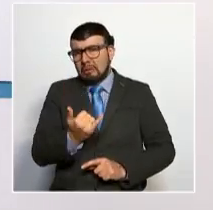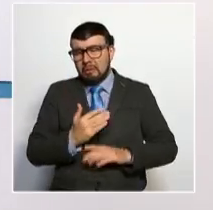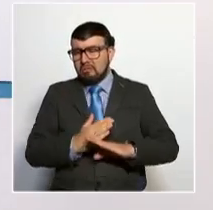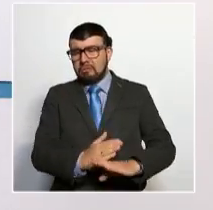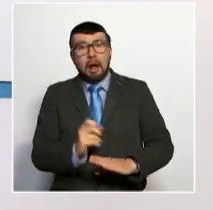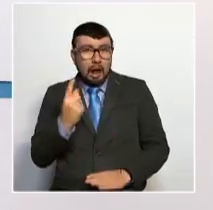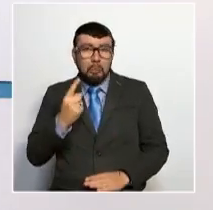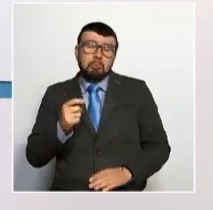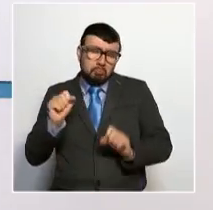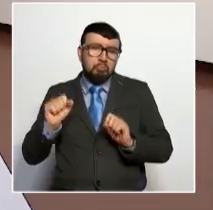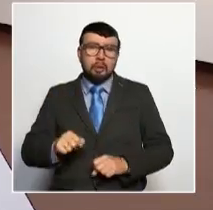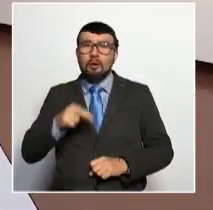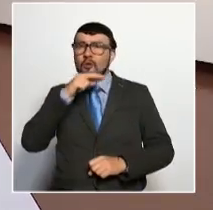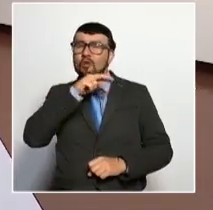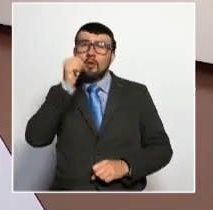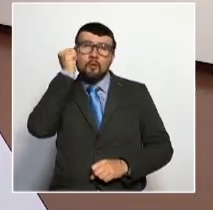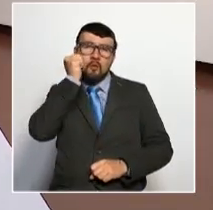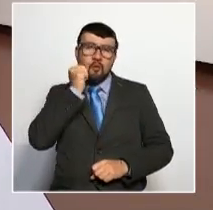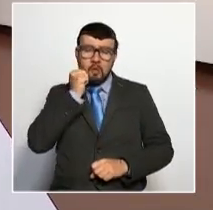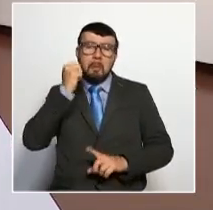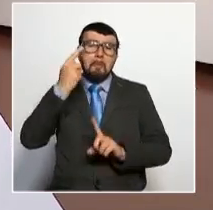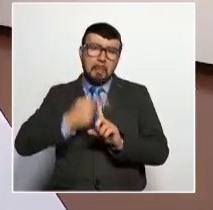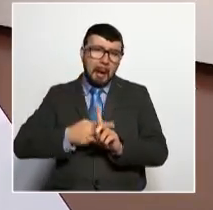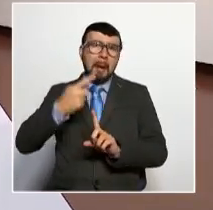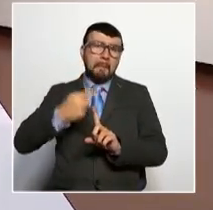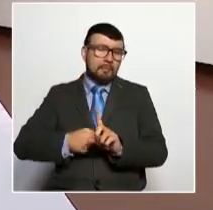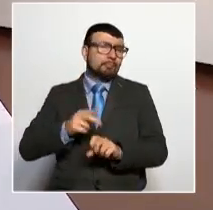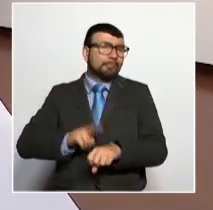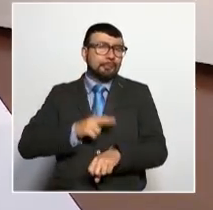regulares. Bueno, vamos a